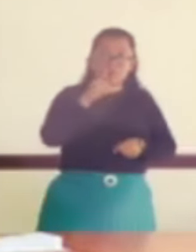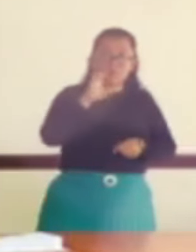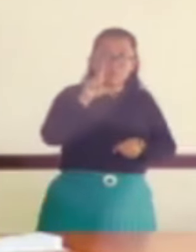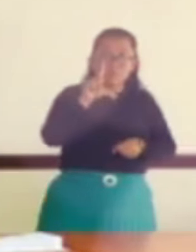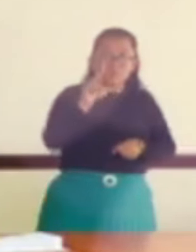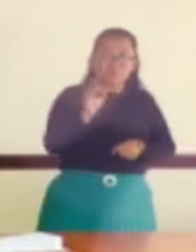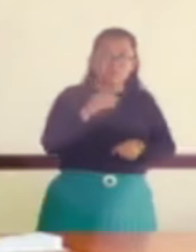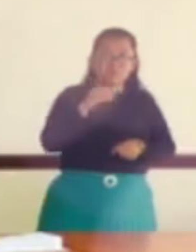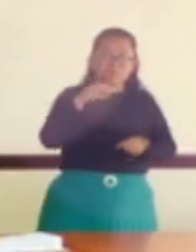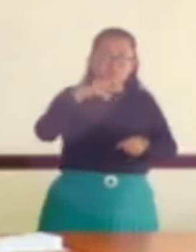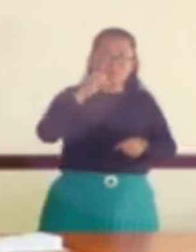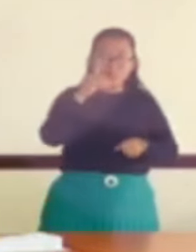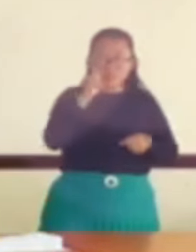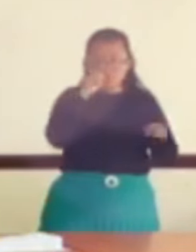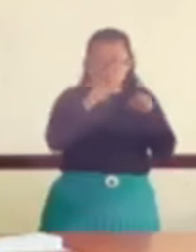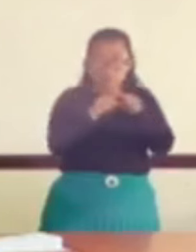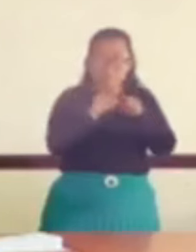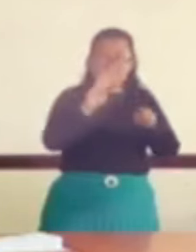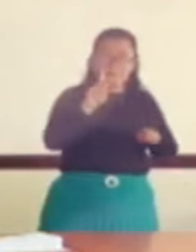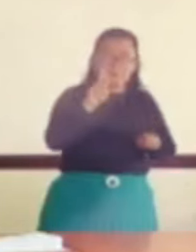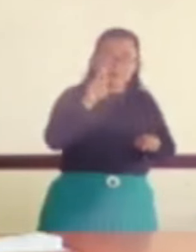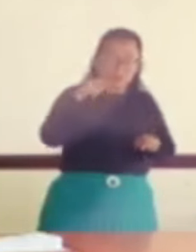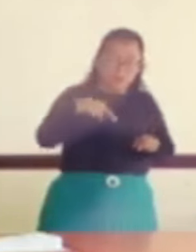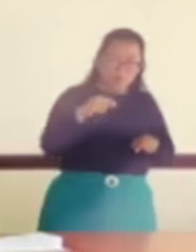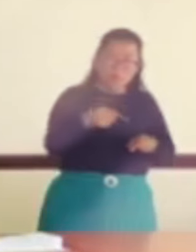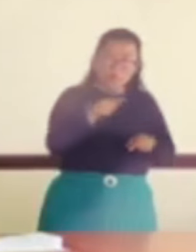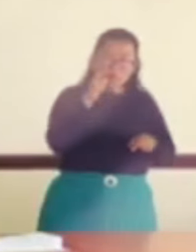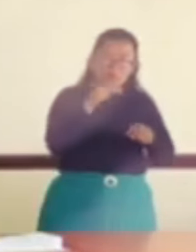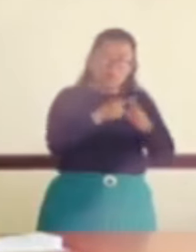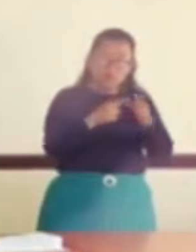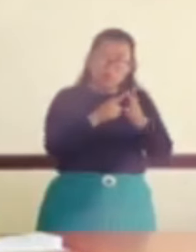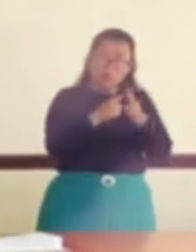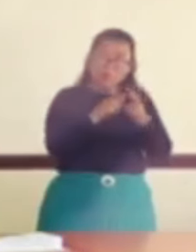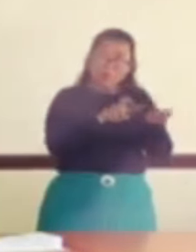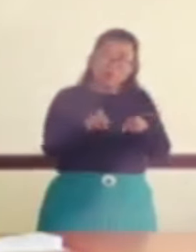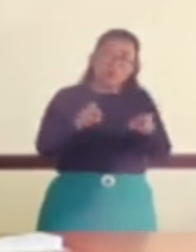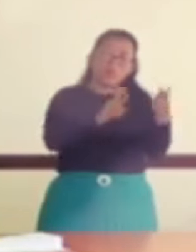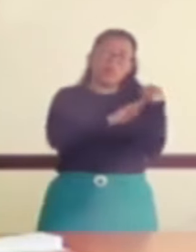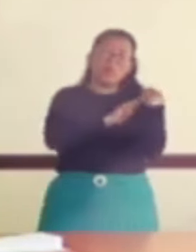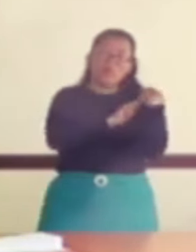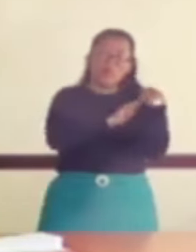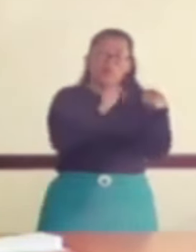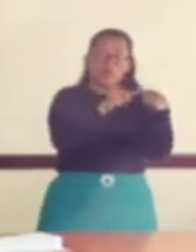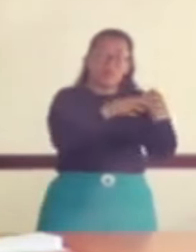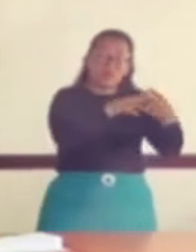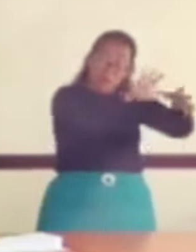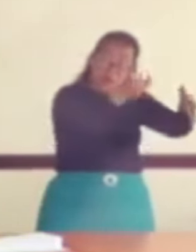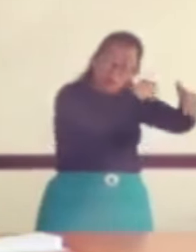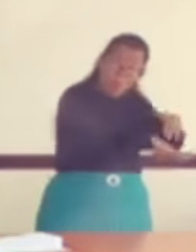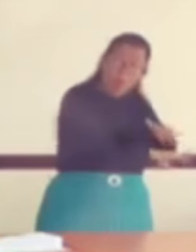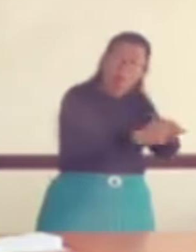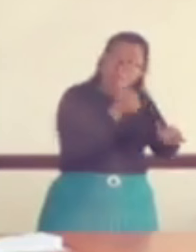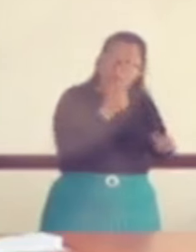Alexander Monje Cruz y Byron Miguel Diegues Carrera. Ellos eran los responsables de la bodega.